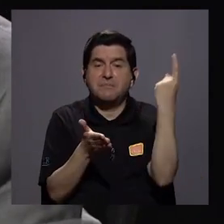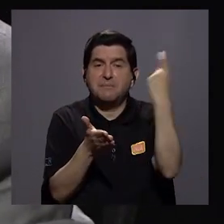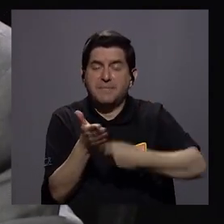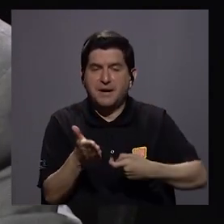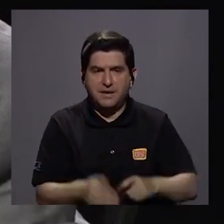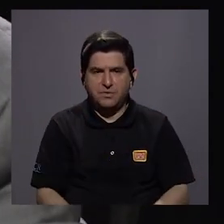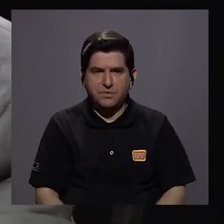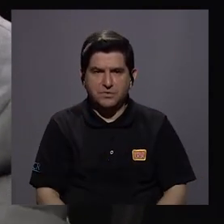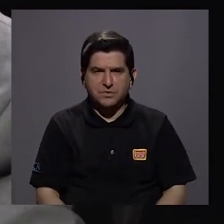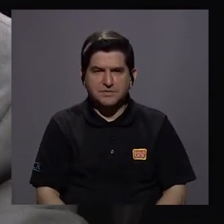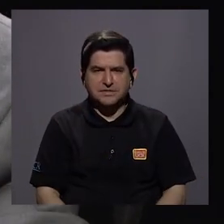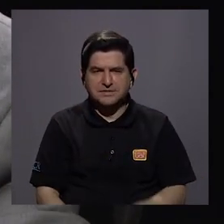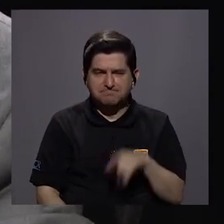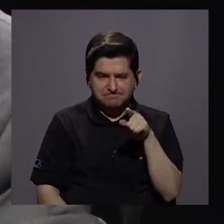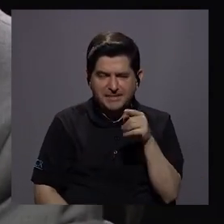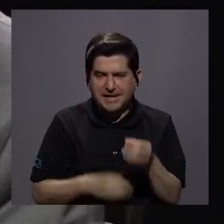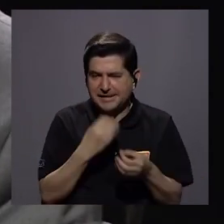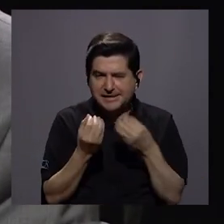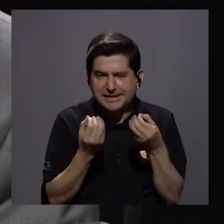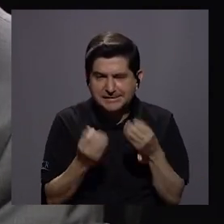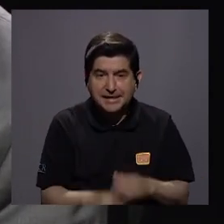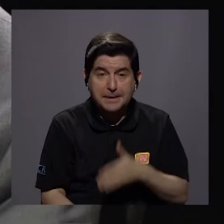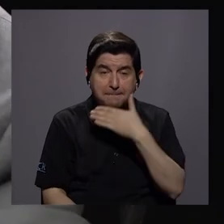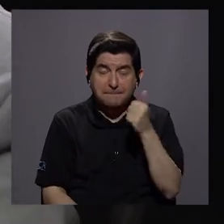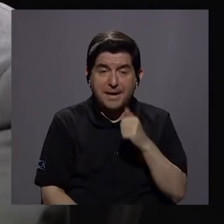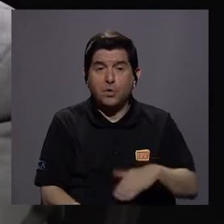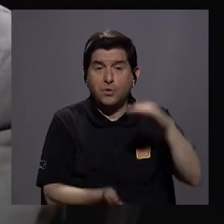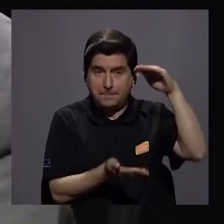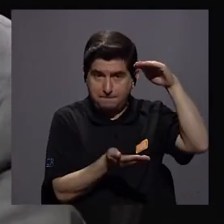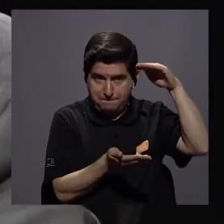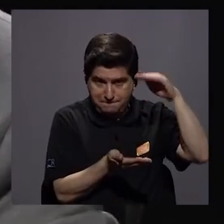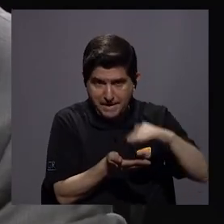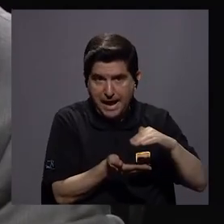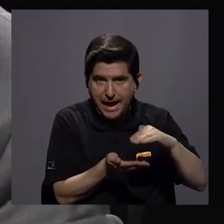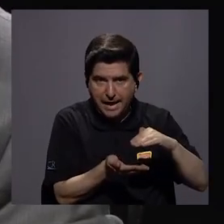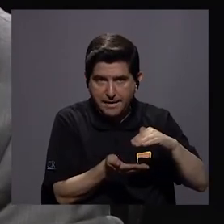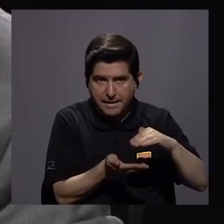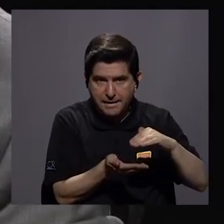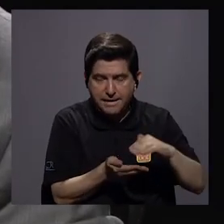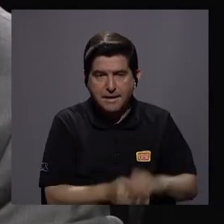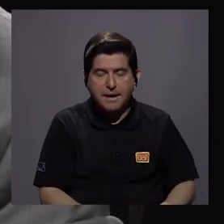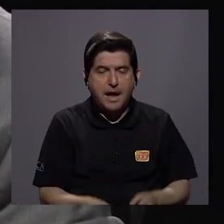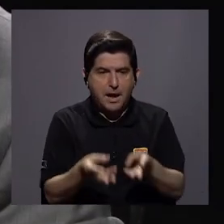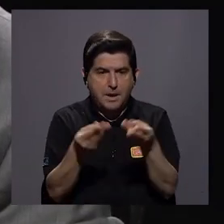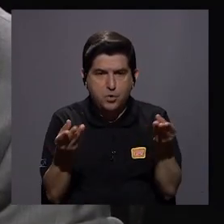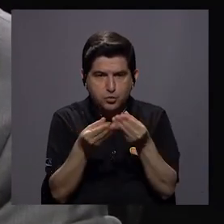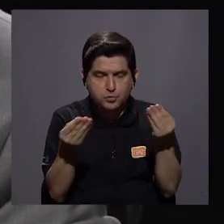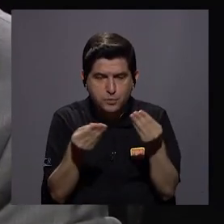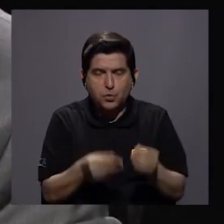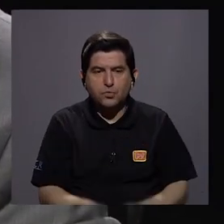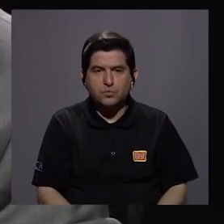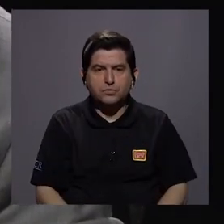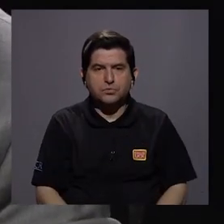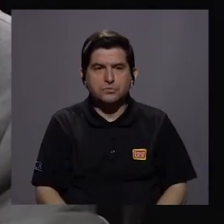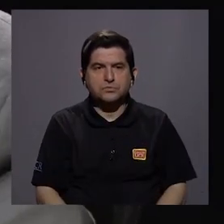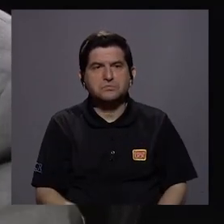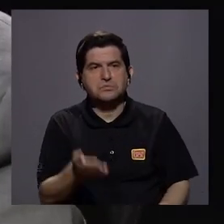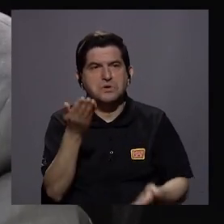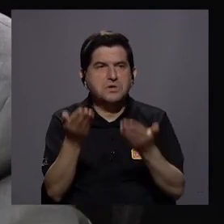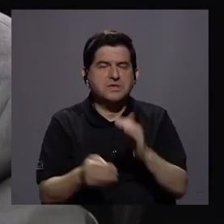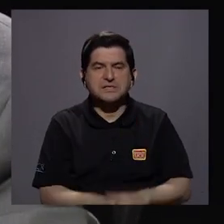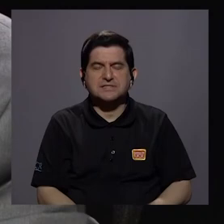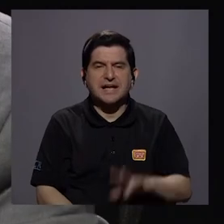Entonces, ¿por qué no hacemos lo siguiente? ¿Por qué no bajamos esa canasta básica alrededor